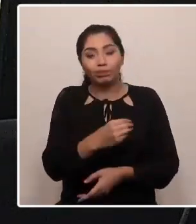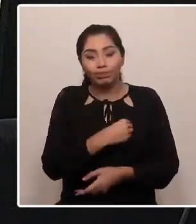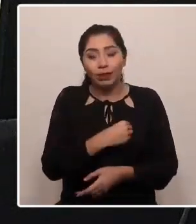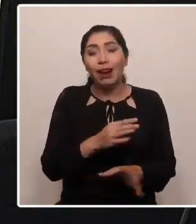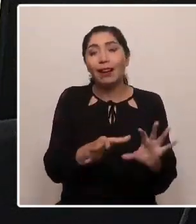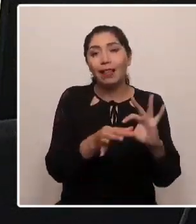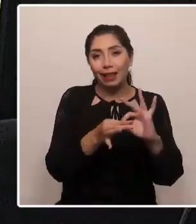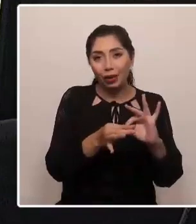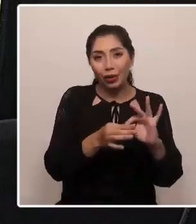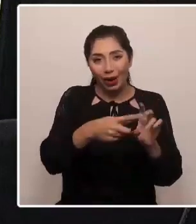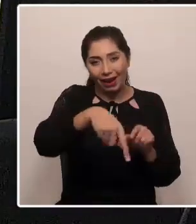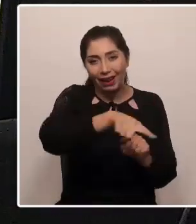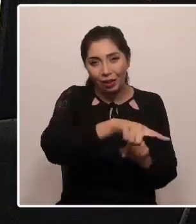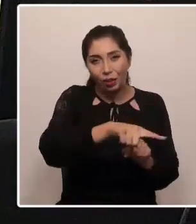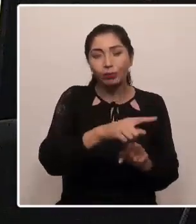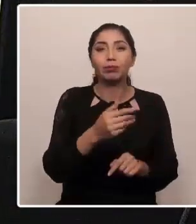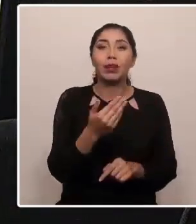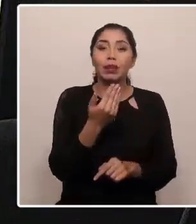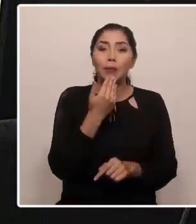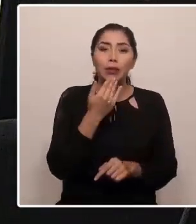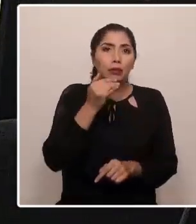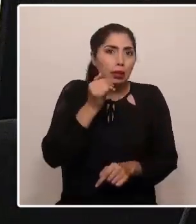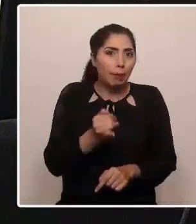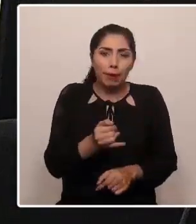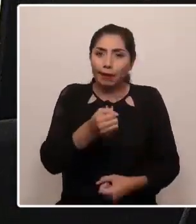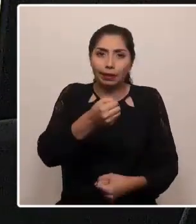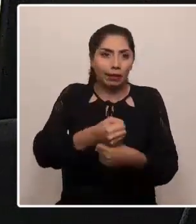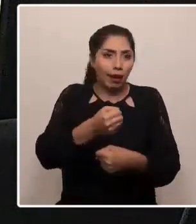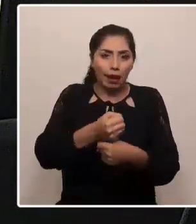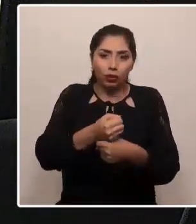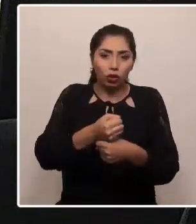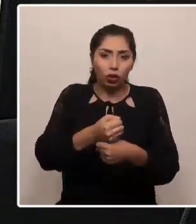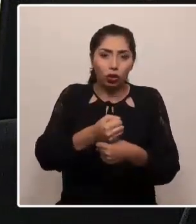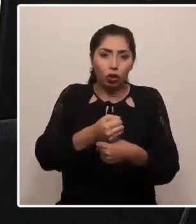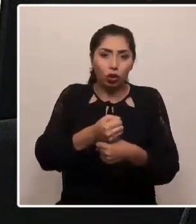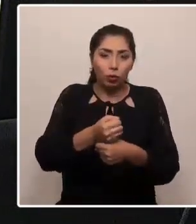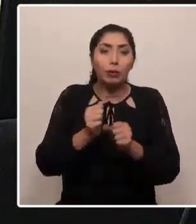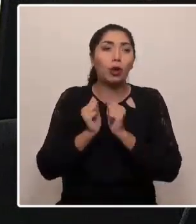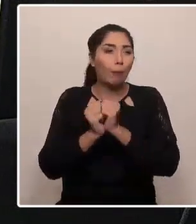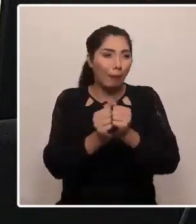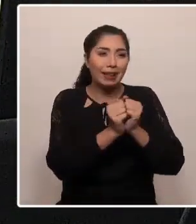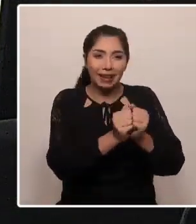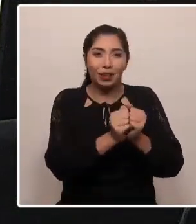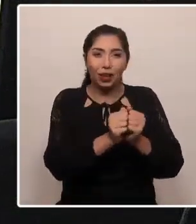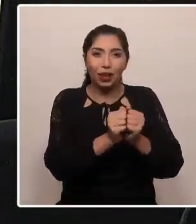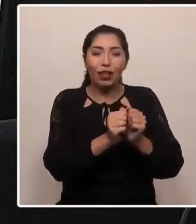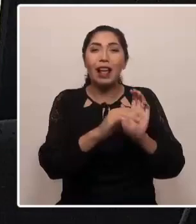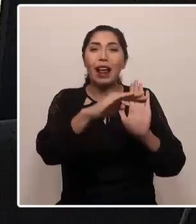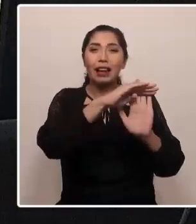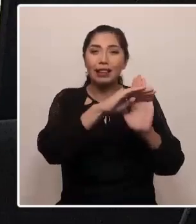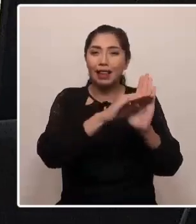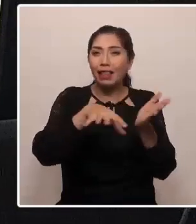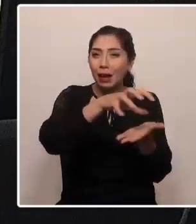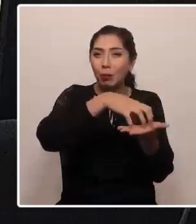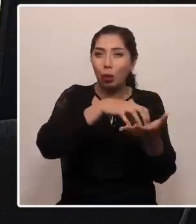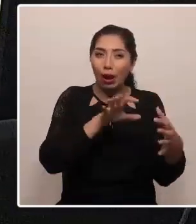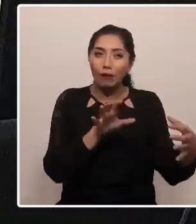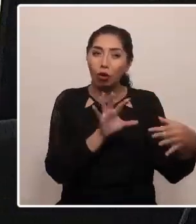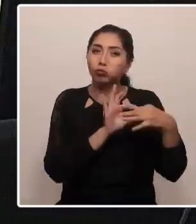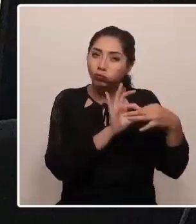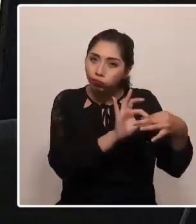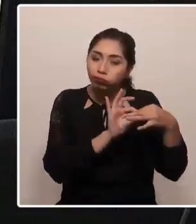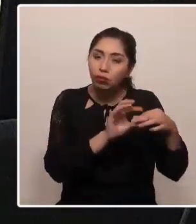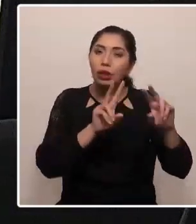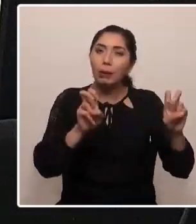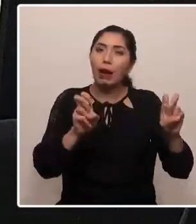también a ellos y bueno, siempre trabajando con mis compañeros ex listas del pueblo acá, fuertemente con temas de demandas